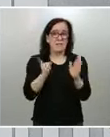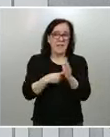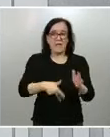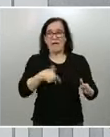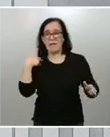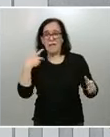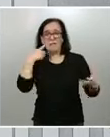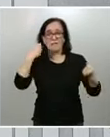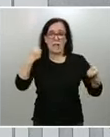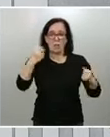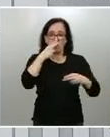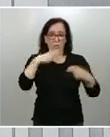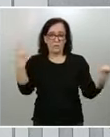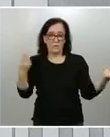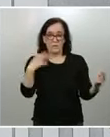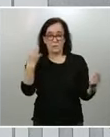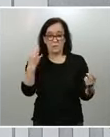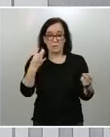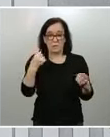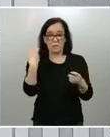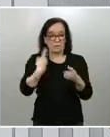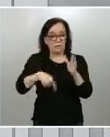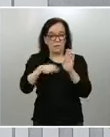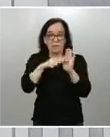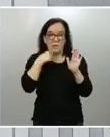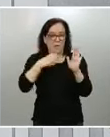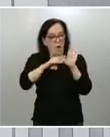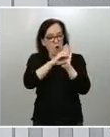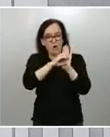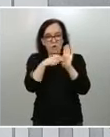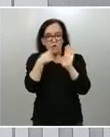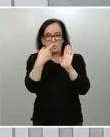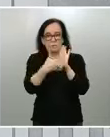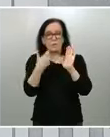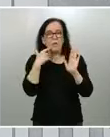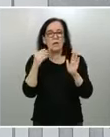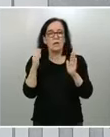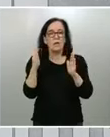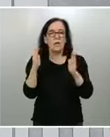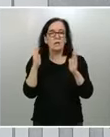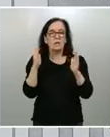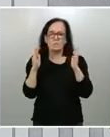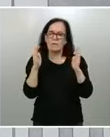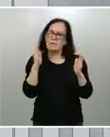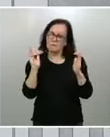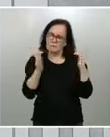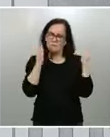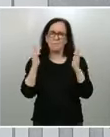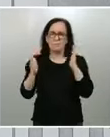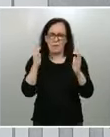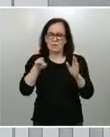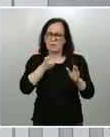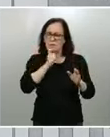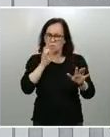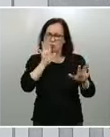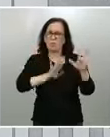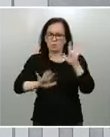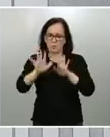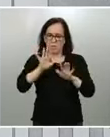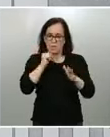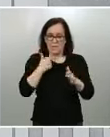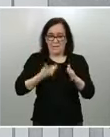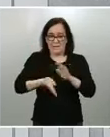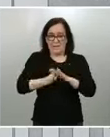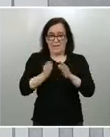requiere este instrumento constitucional en una fase muy compleja que estamos empezando a abordar estos próximos días y que